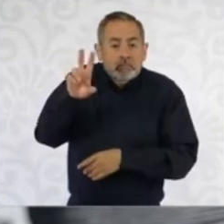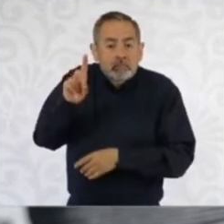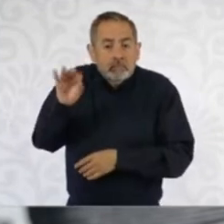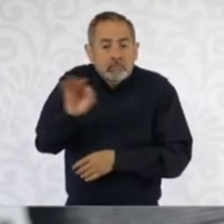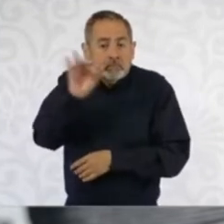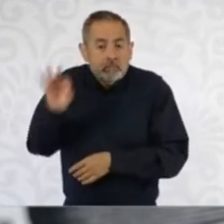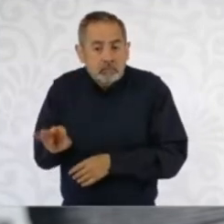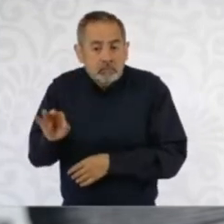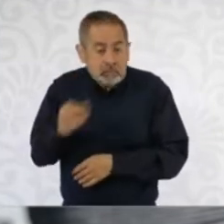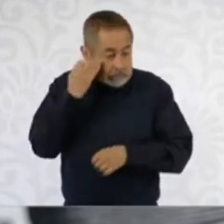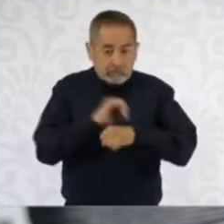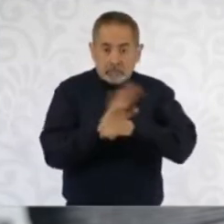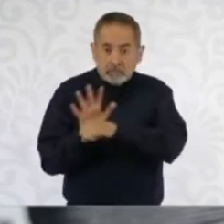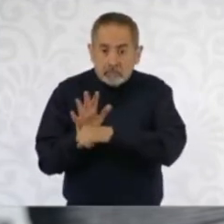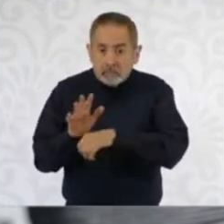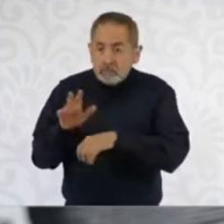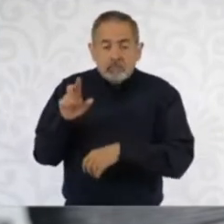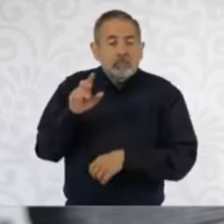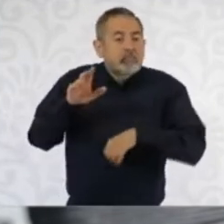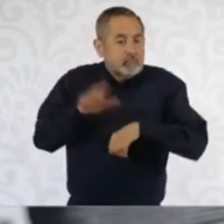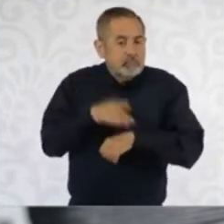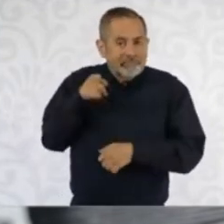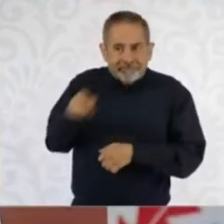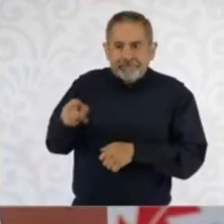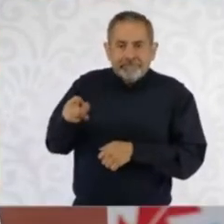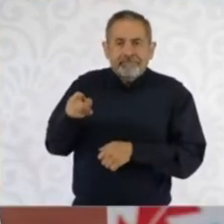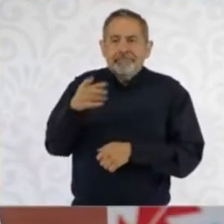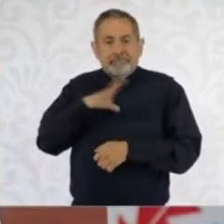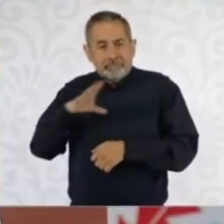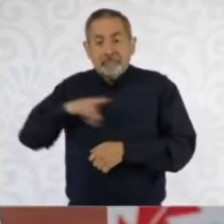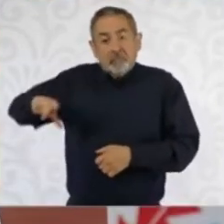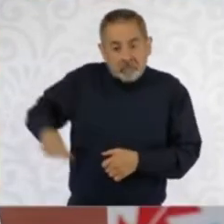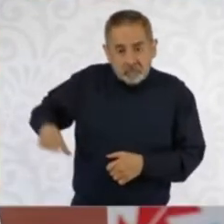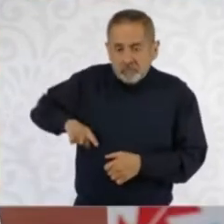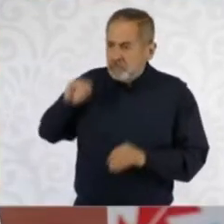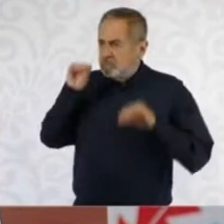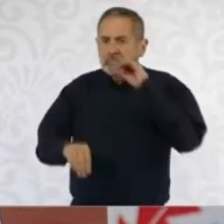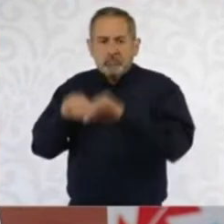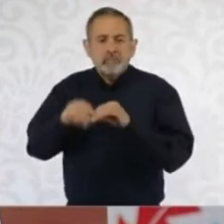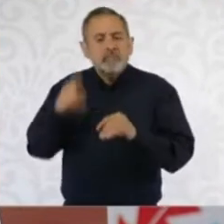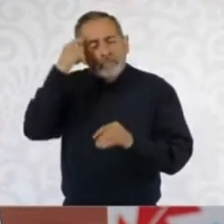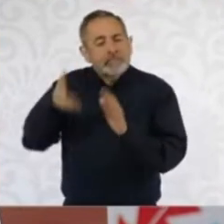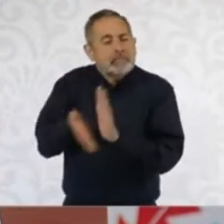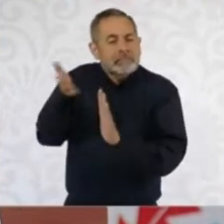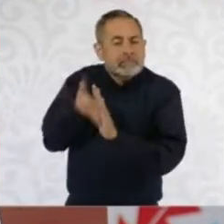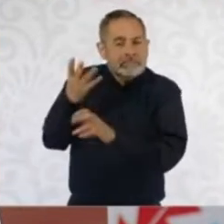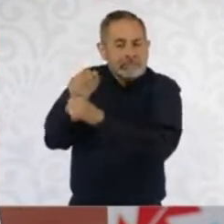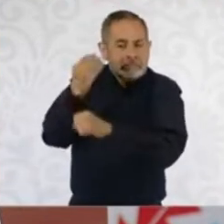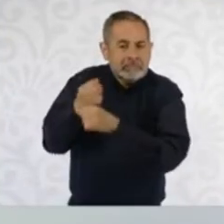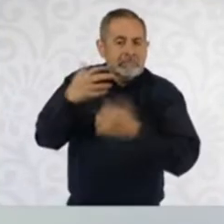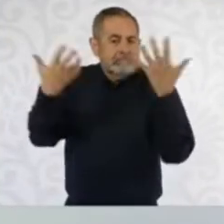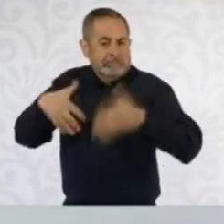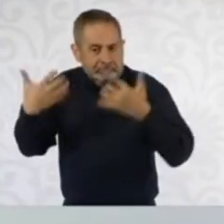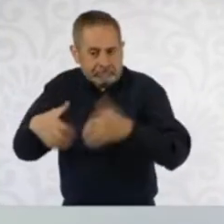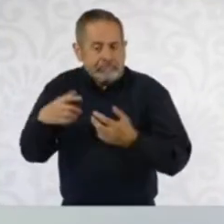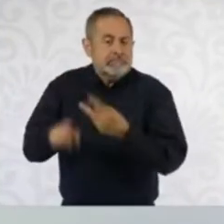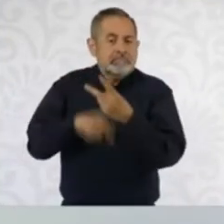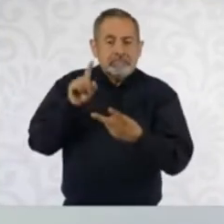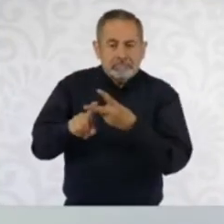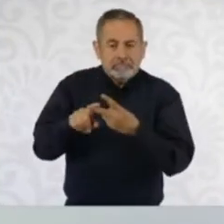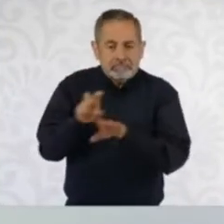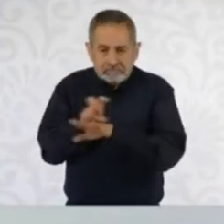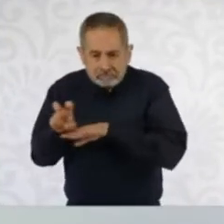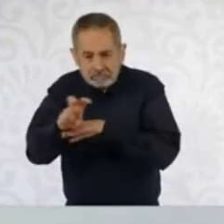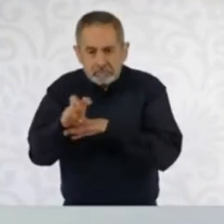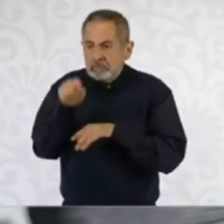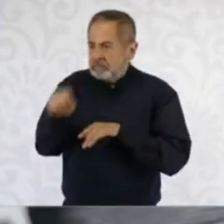empleo por las inversiones que estaban, las inversiones públicas, la refinería, el tema del Tren Maya. Por eso toda la península es quizá